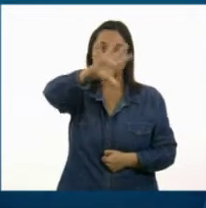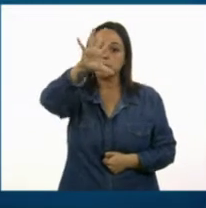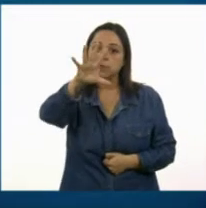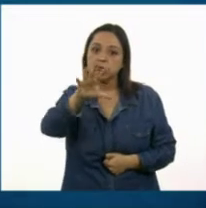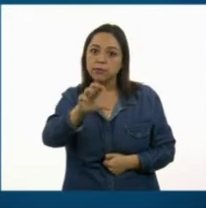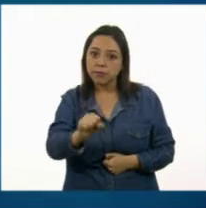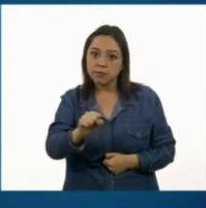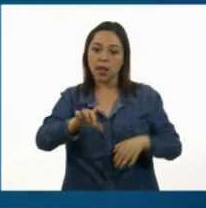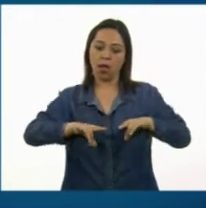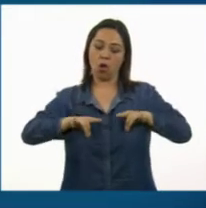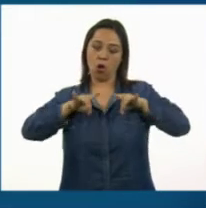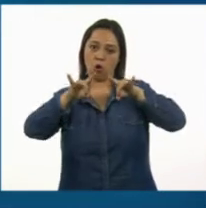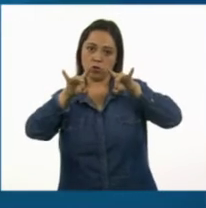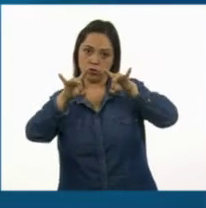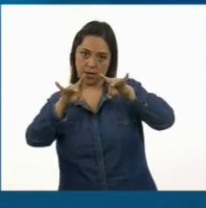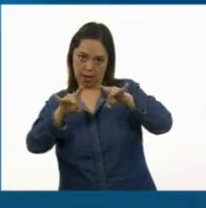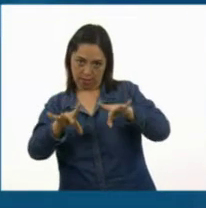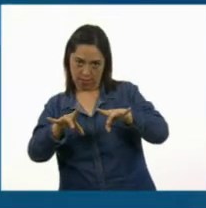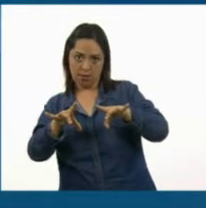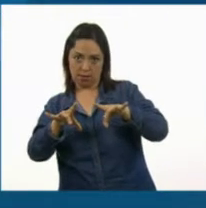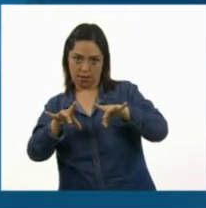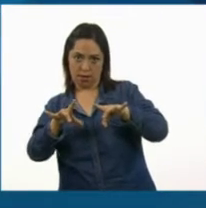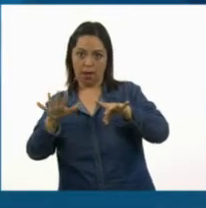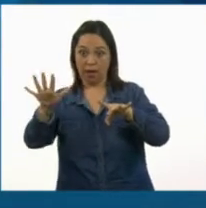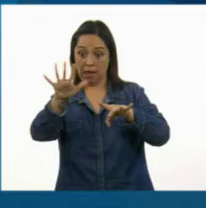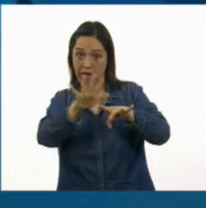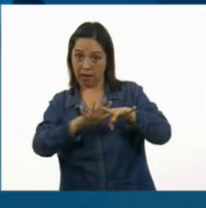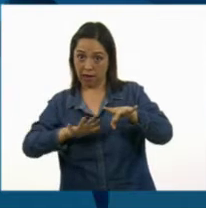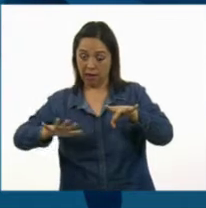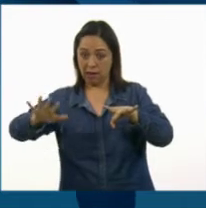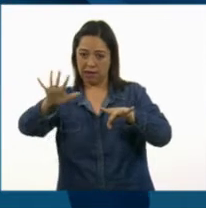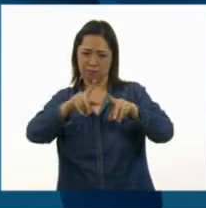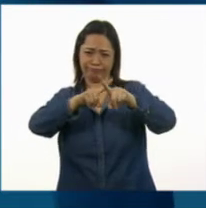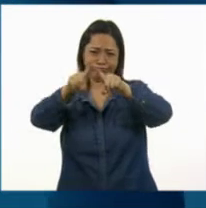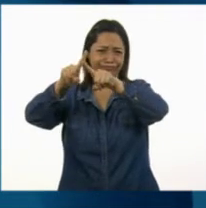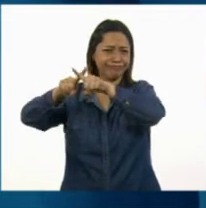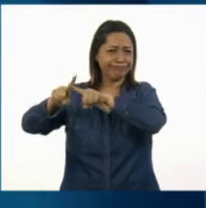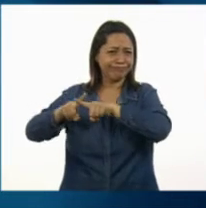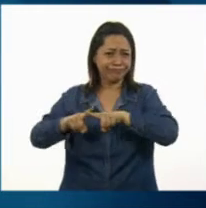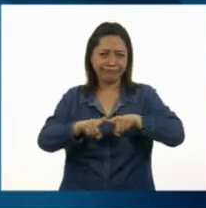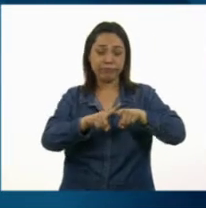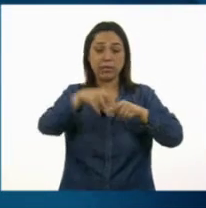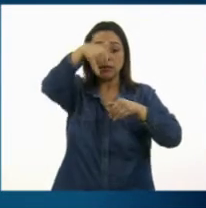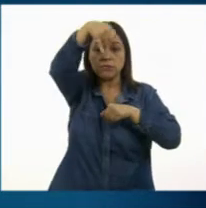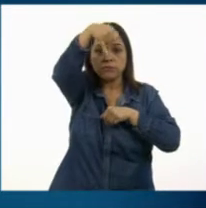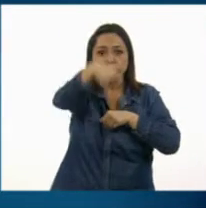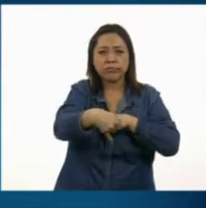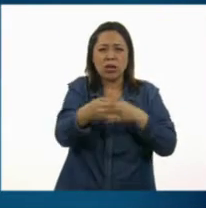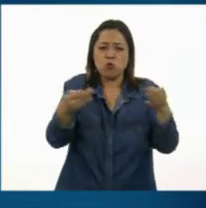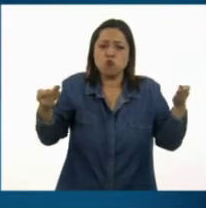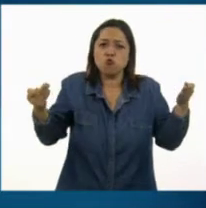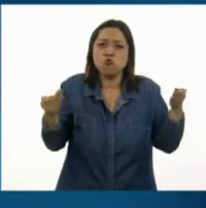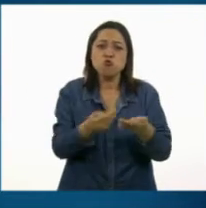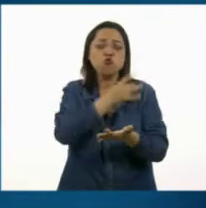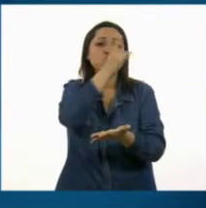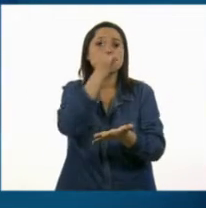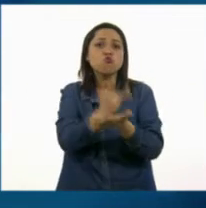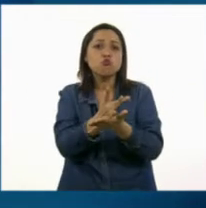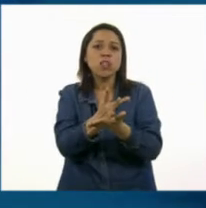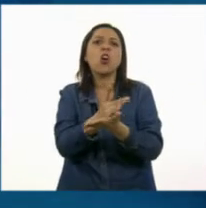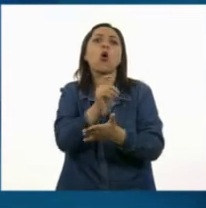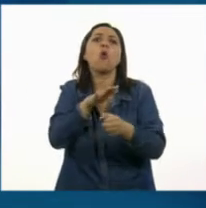Oceanía, encontramos una variedad de climas. Y en la Antártida solamente el clima polar,